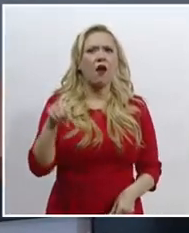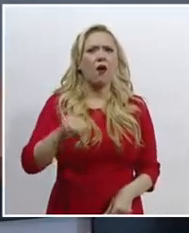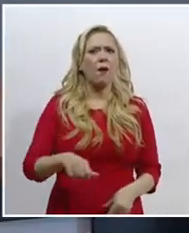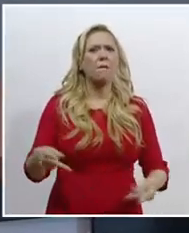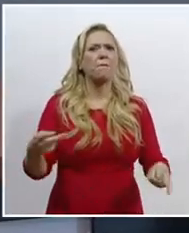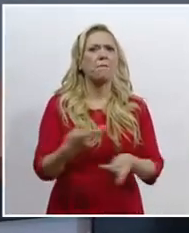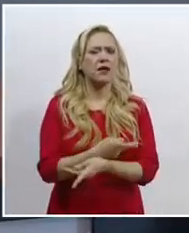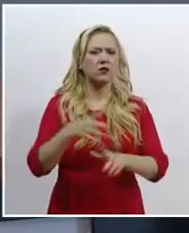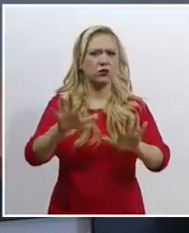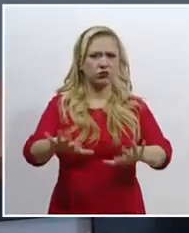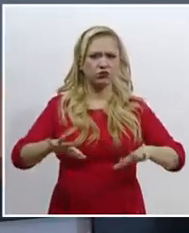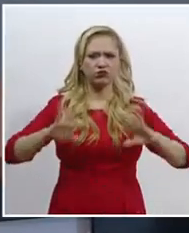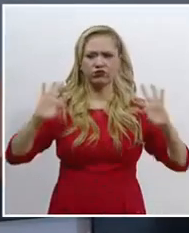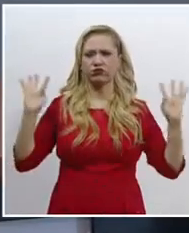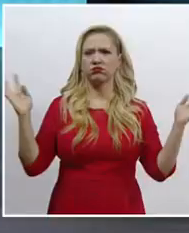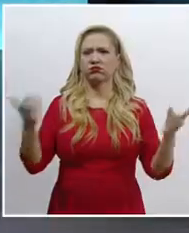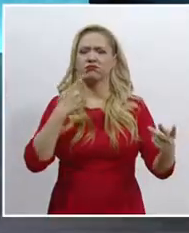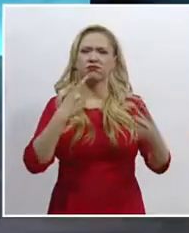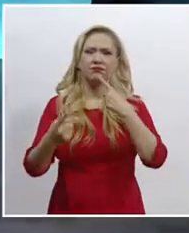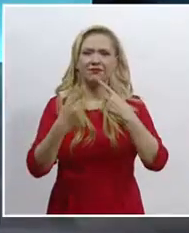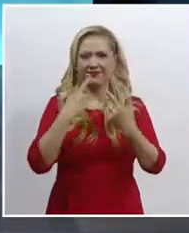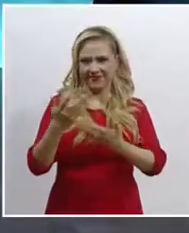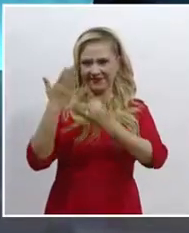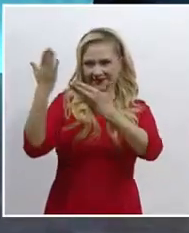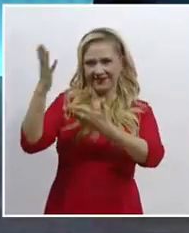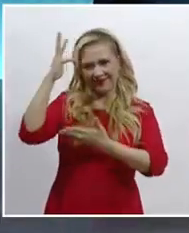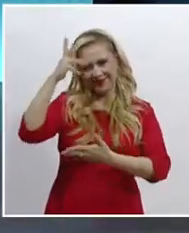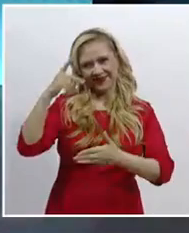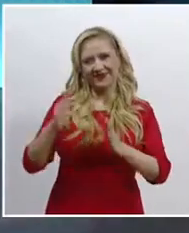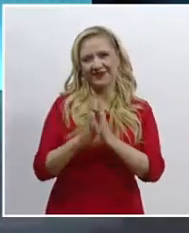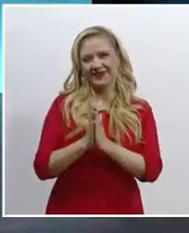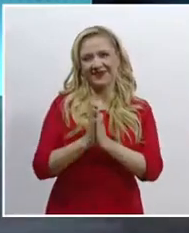del Tribunal Constitucional. Adelante, Mario, por favor.